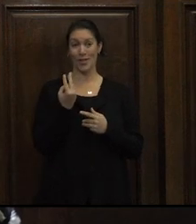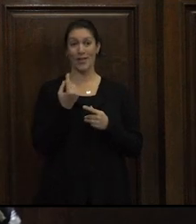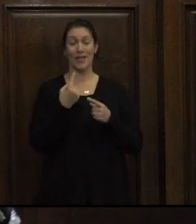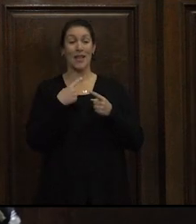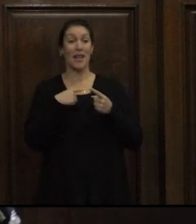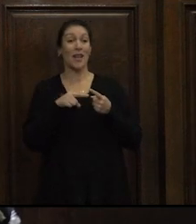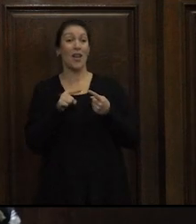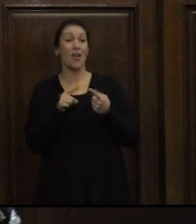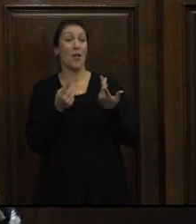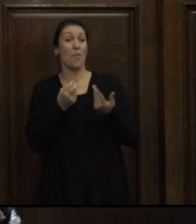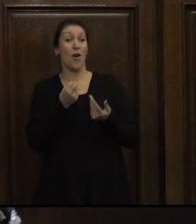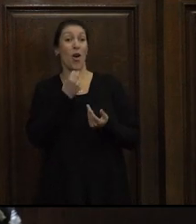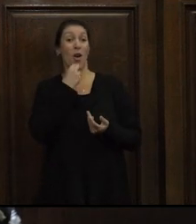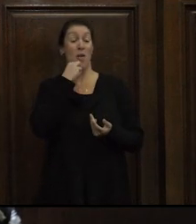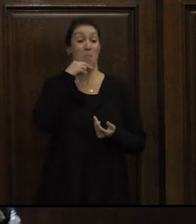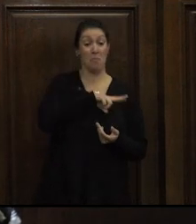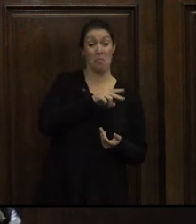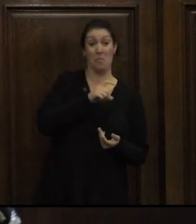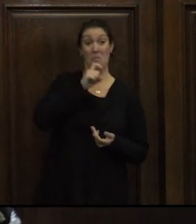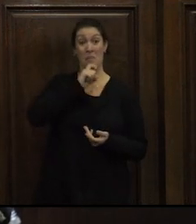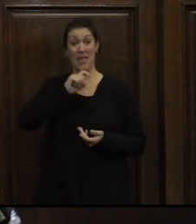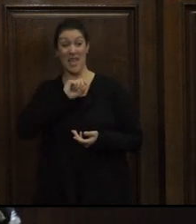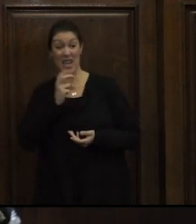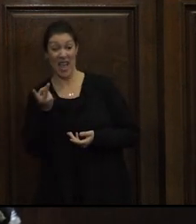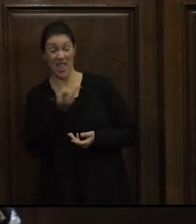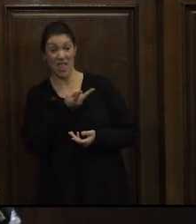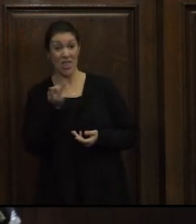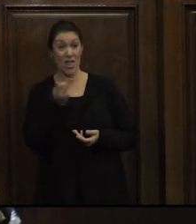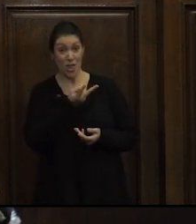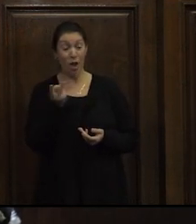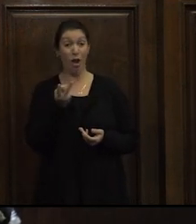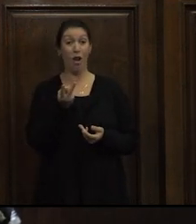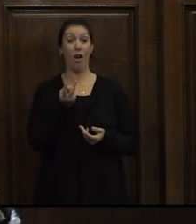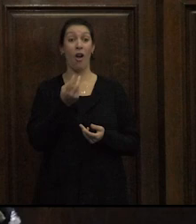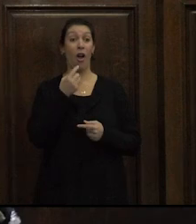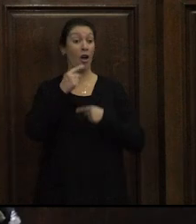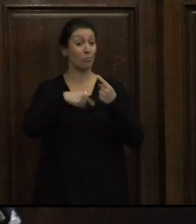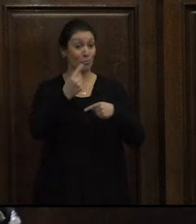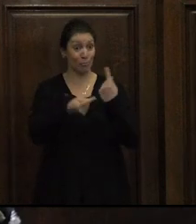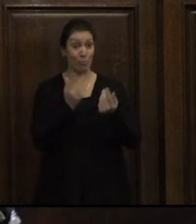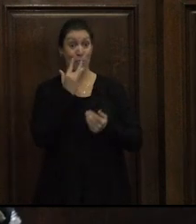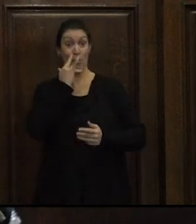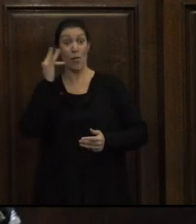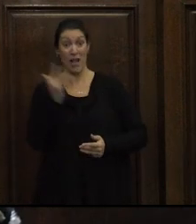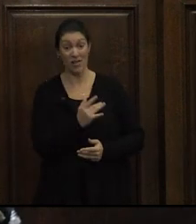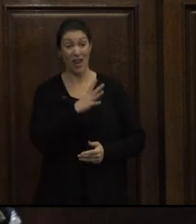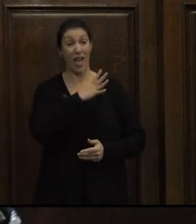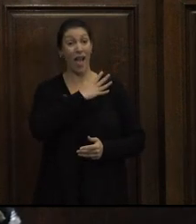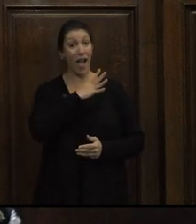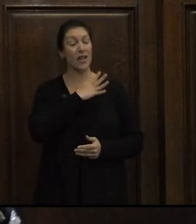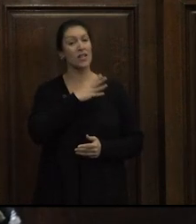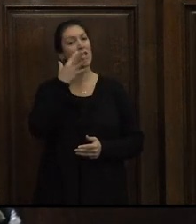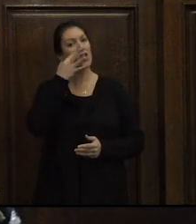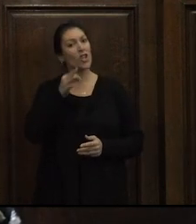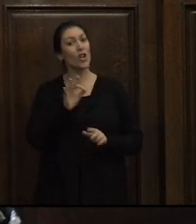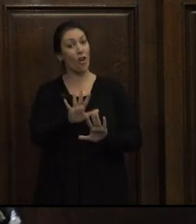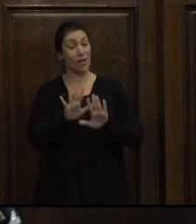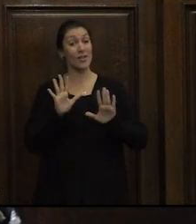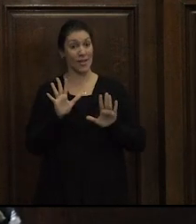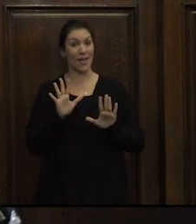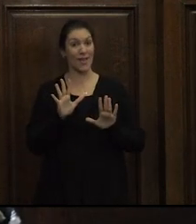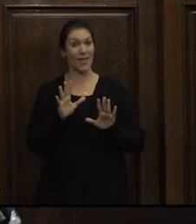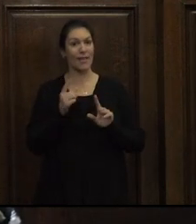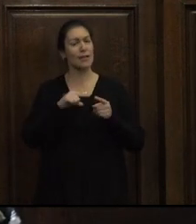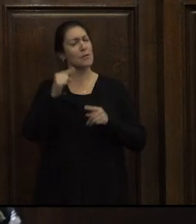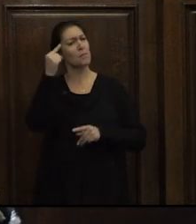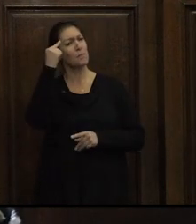entre el cinismo y la hipocresía aún brotan provocaciones. Y creo que de eso se trata,